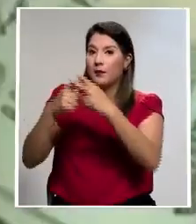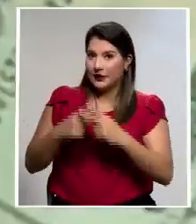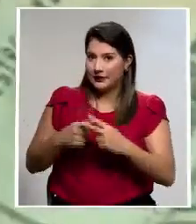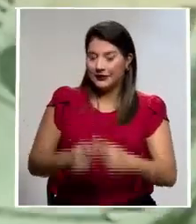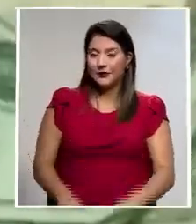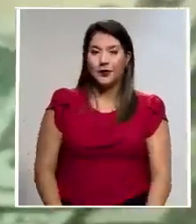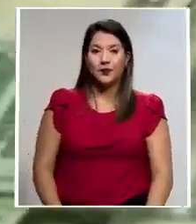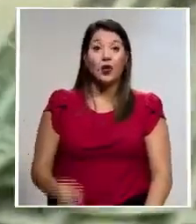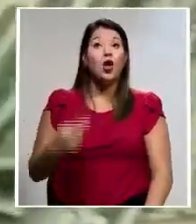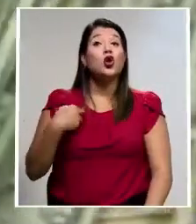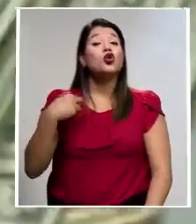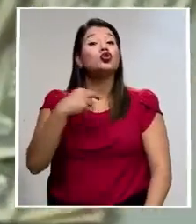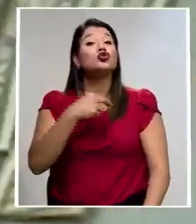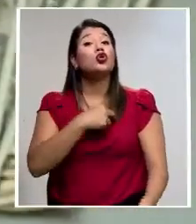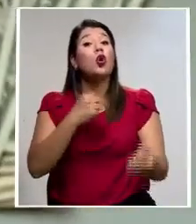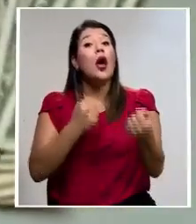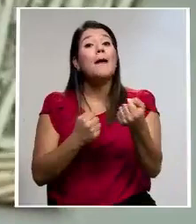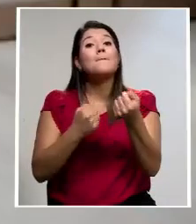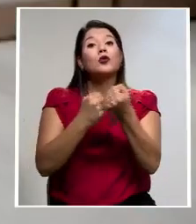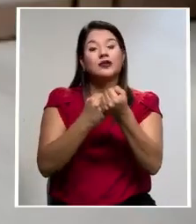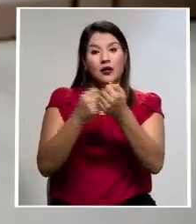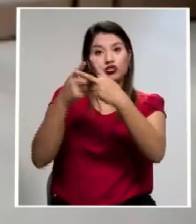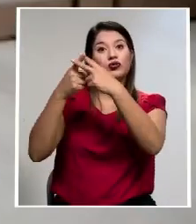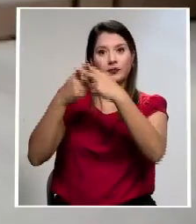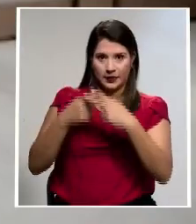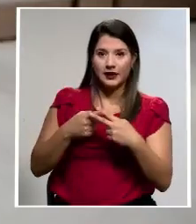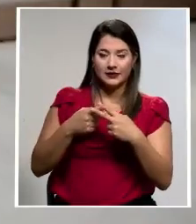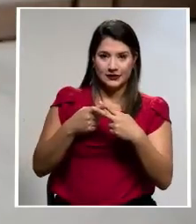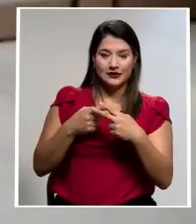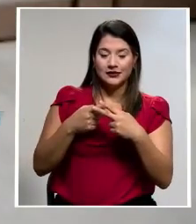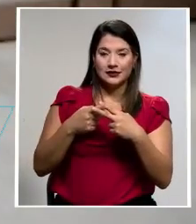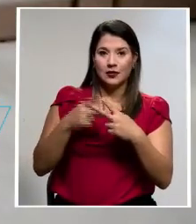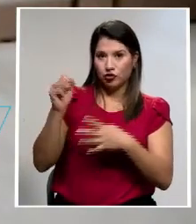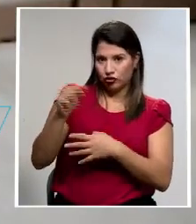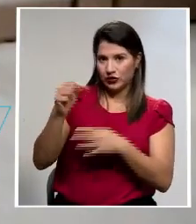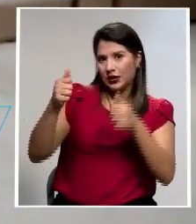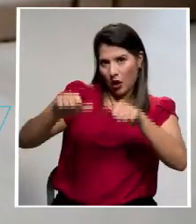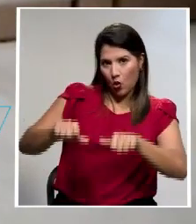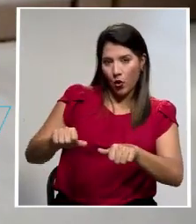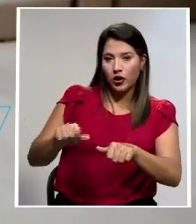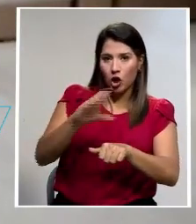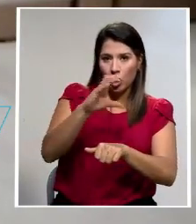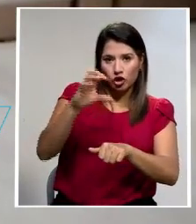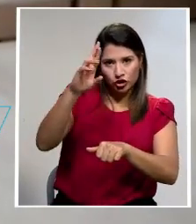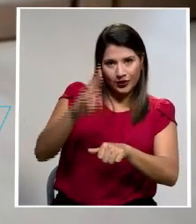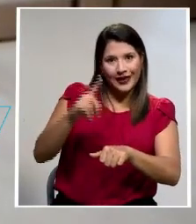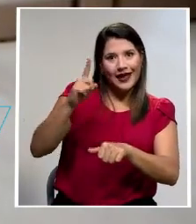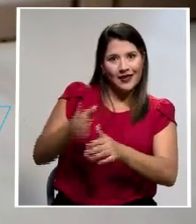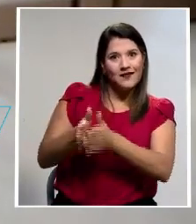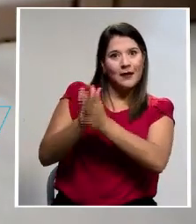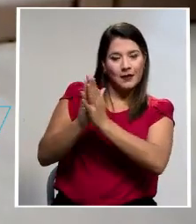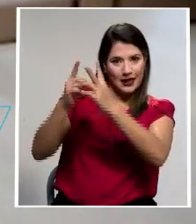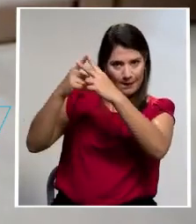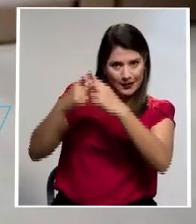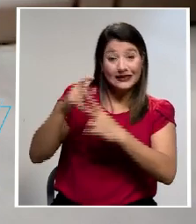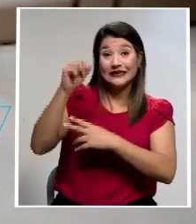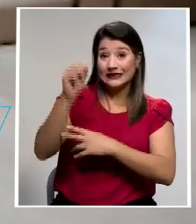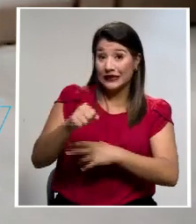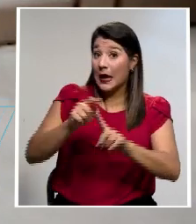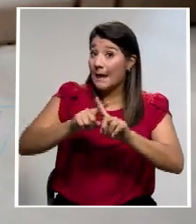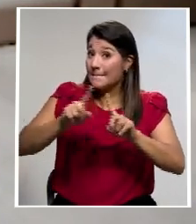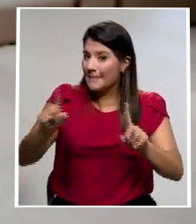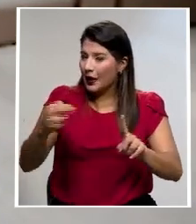estado apoyando el empréstito, el crédito como tal, más hemos dejado claro que no estamos apoyando